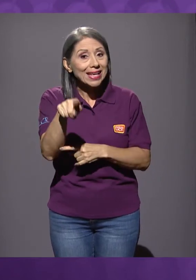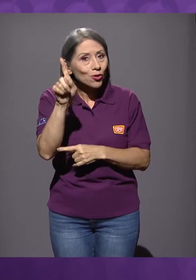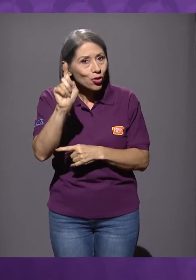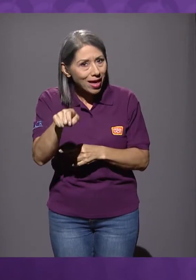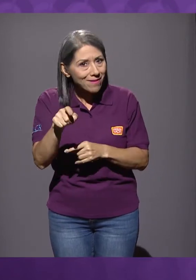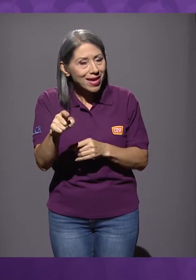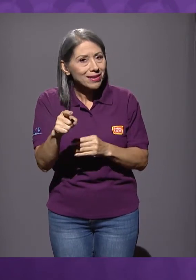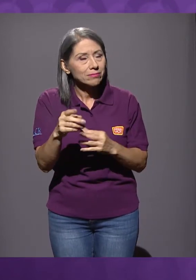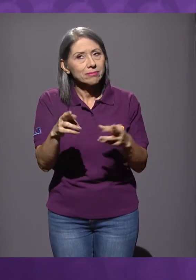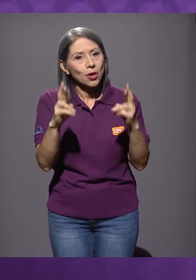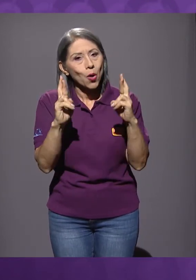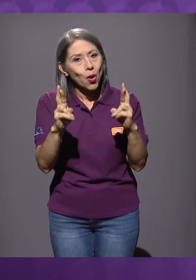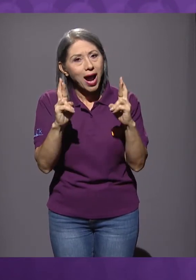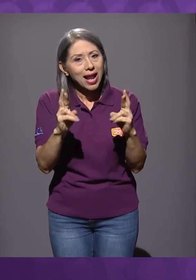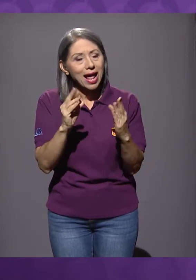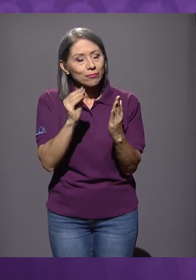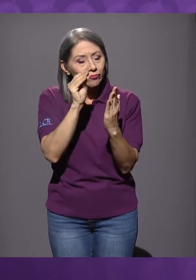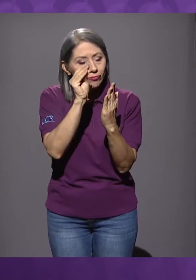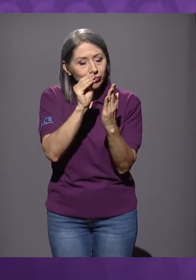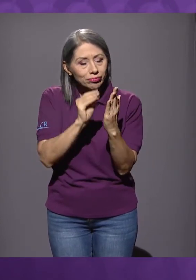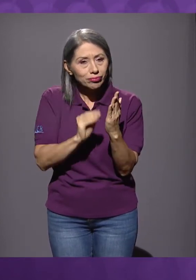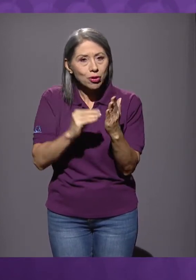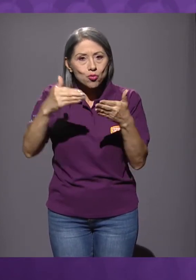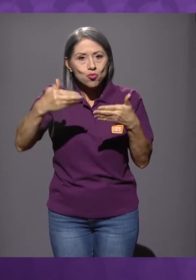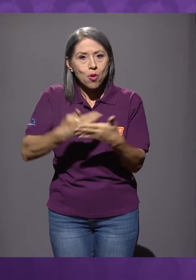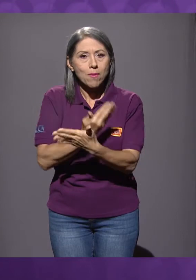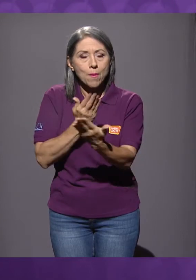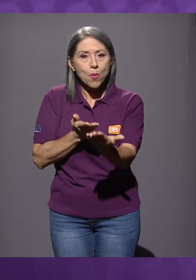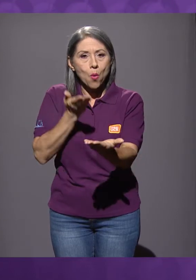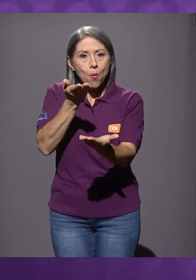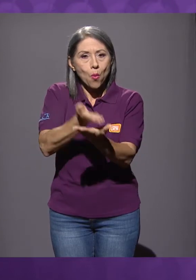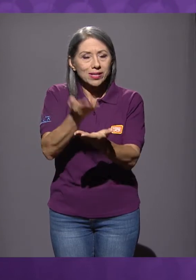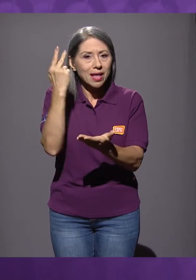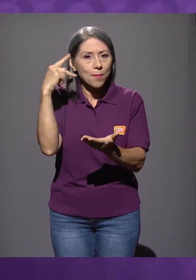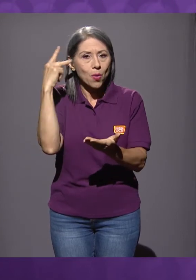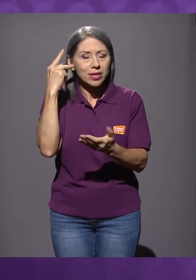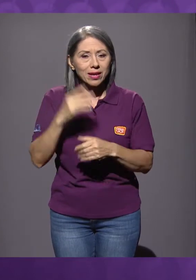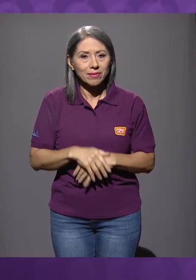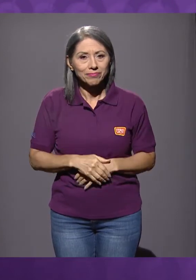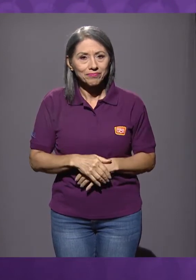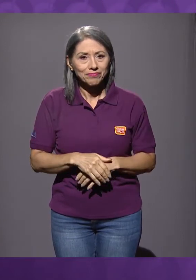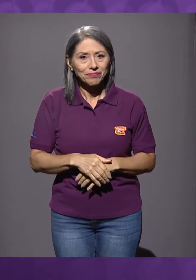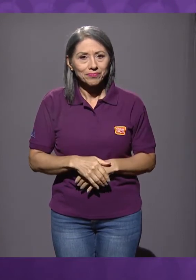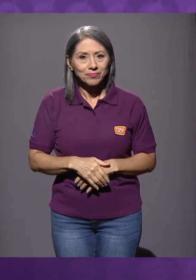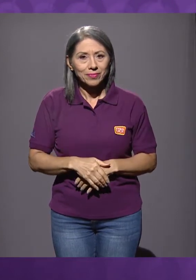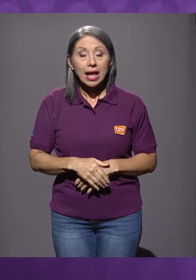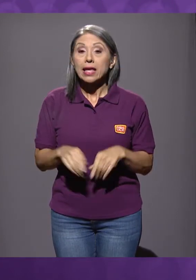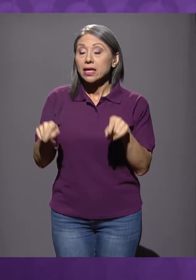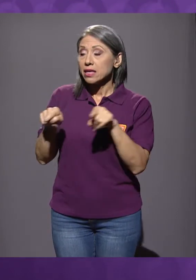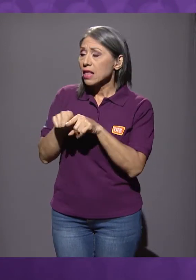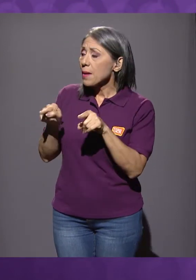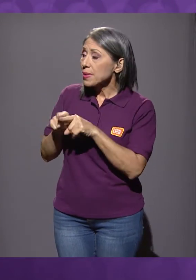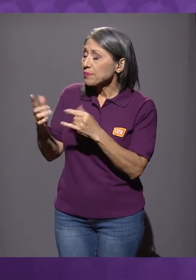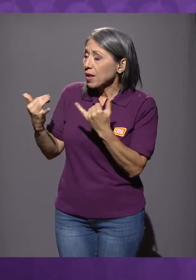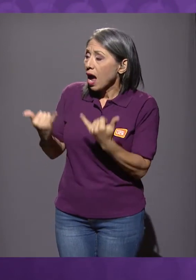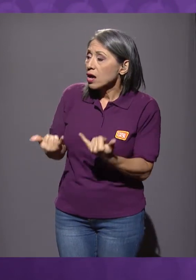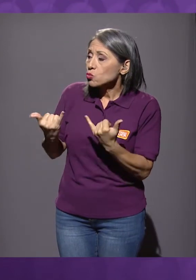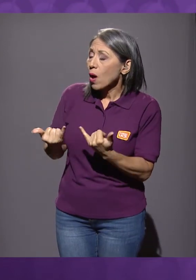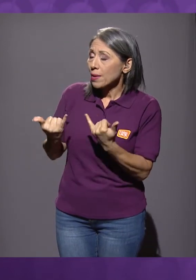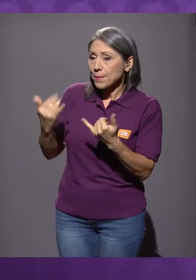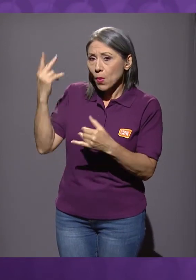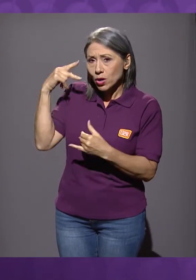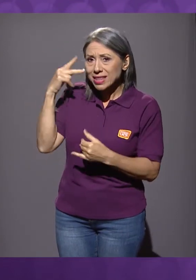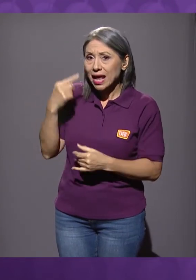estar considerado, ojalá, en una nueva propuesta de política. Y también, Andrés, que incluso la actual política